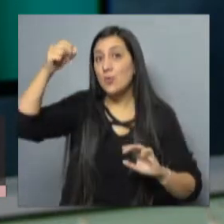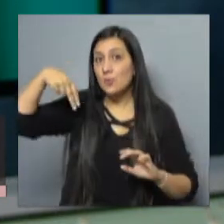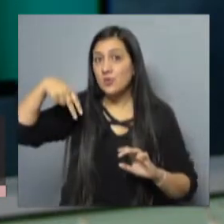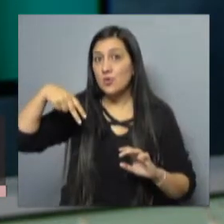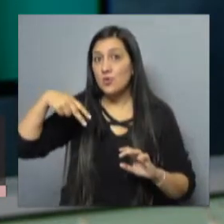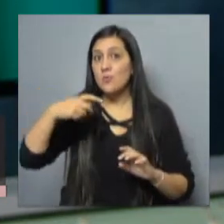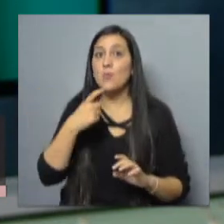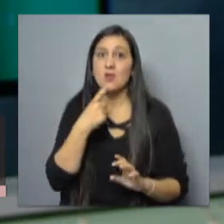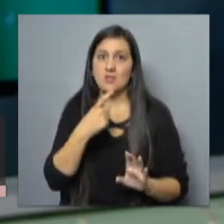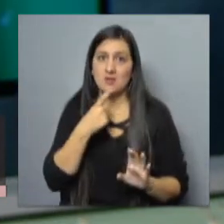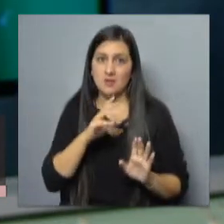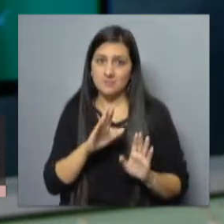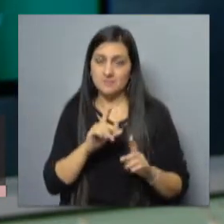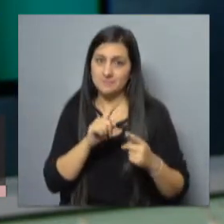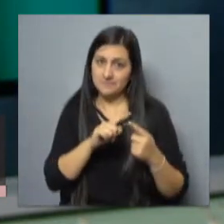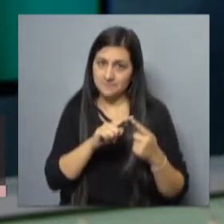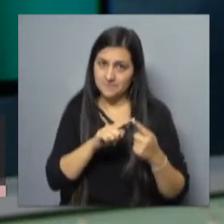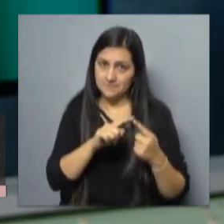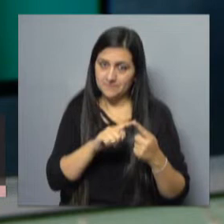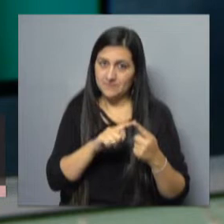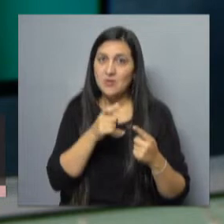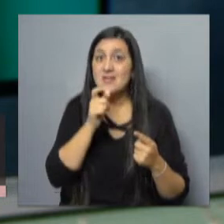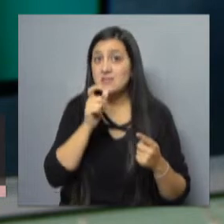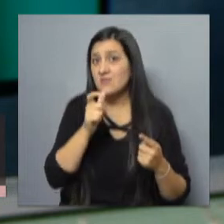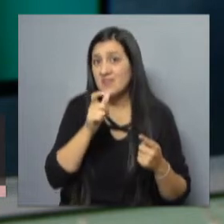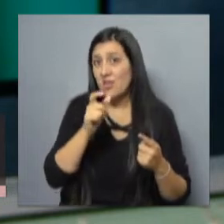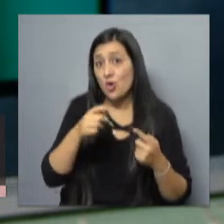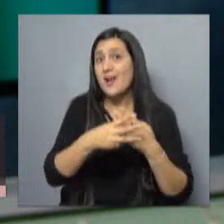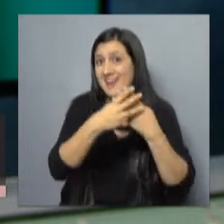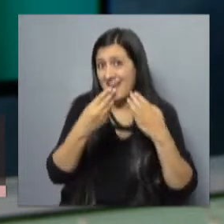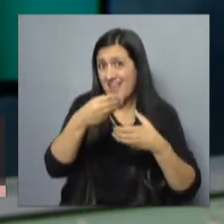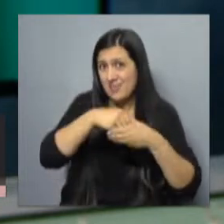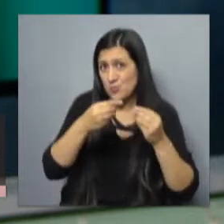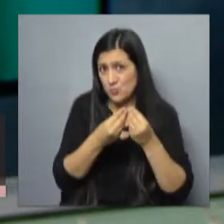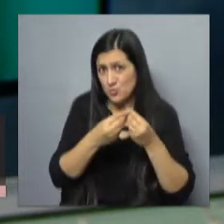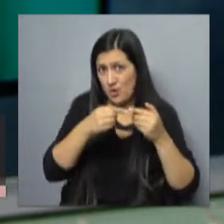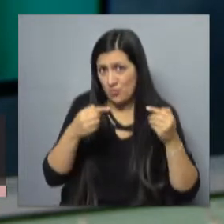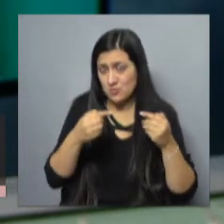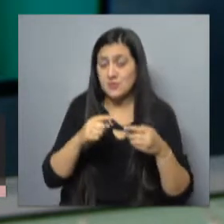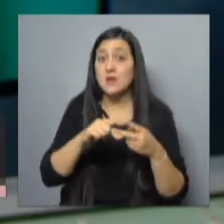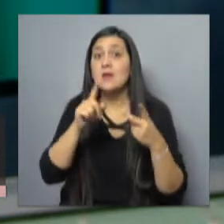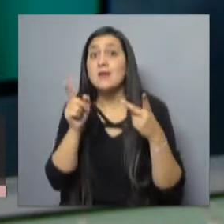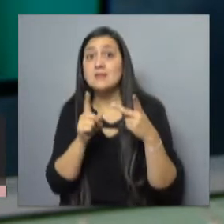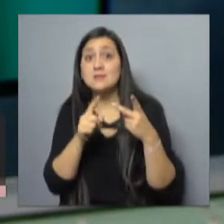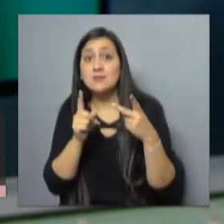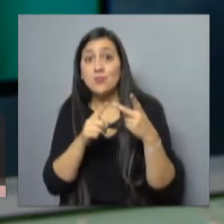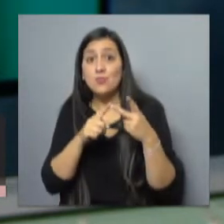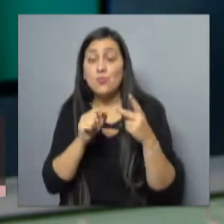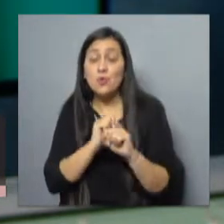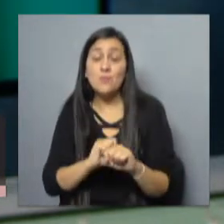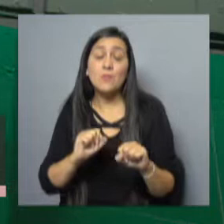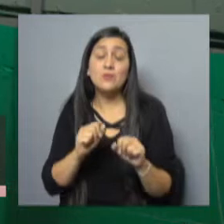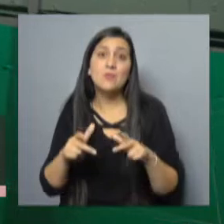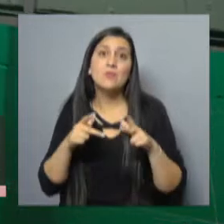en materia política pero con ese significado y luego está lo que podríamos llamar